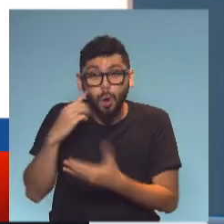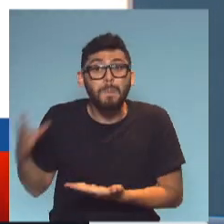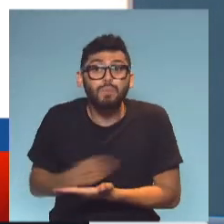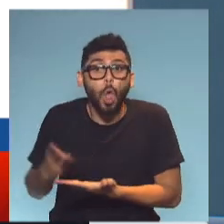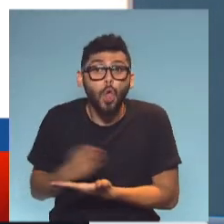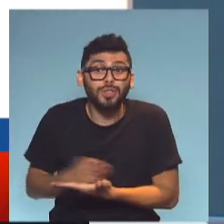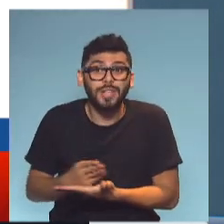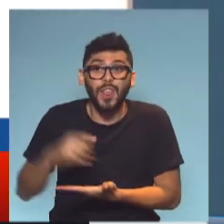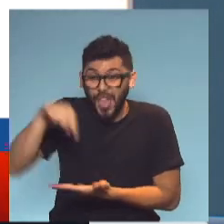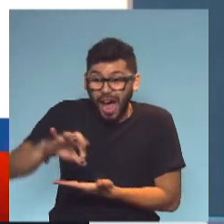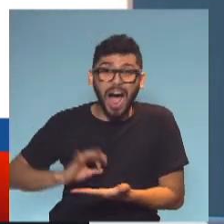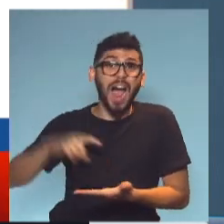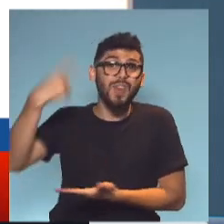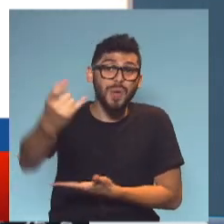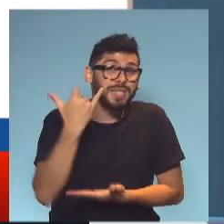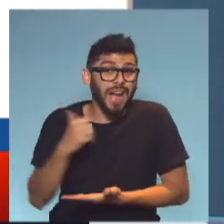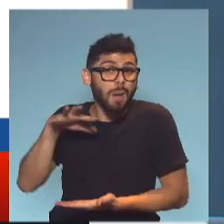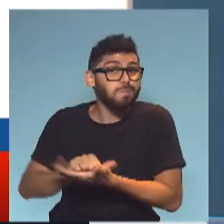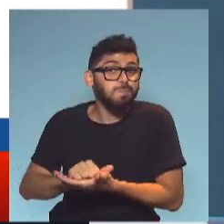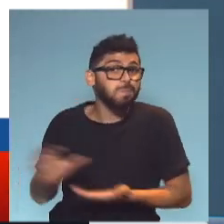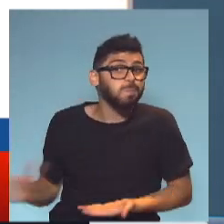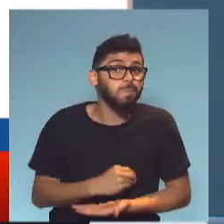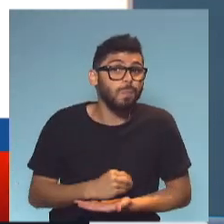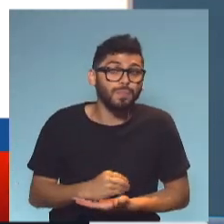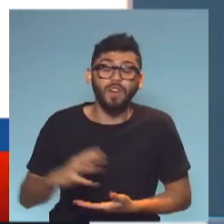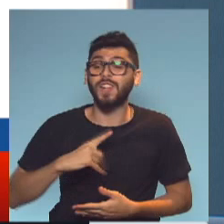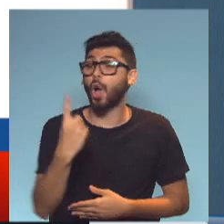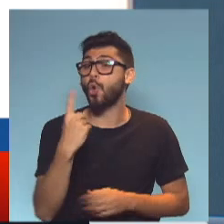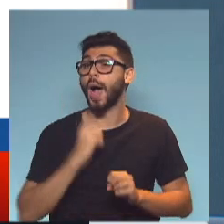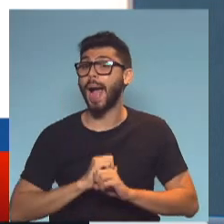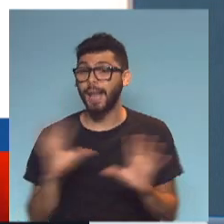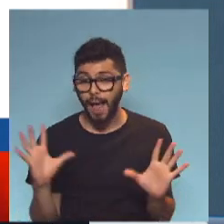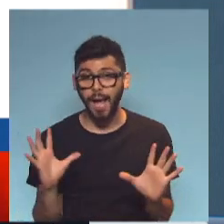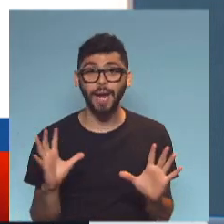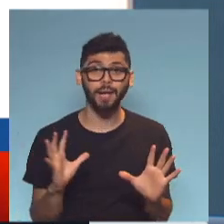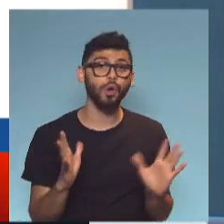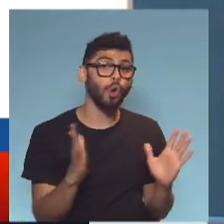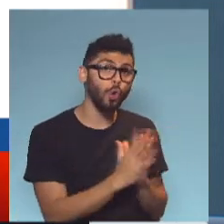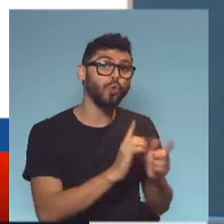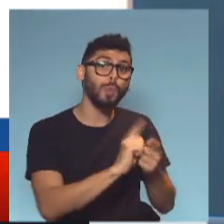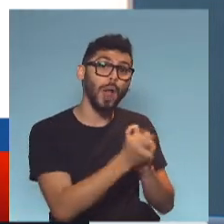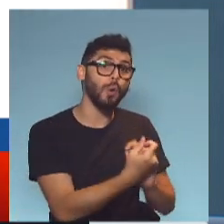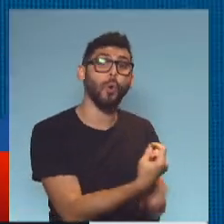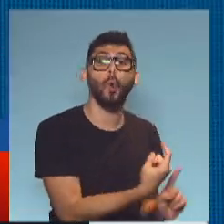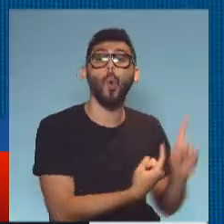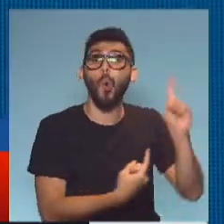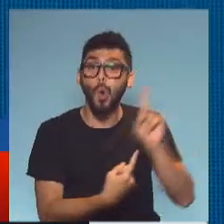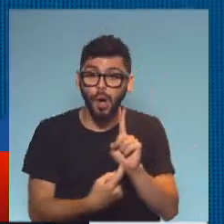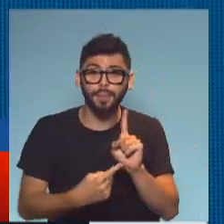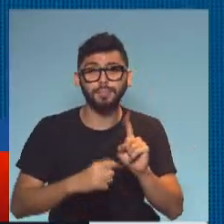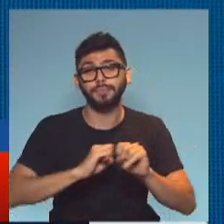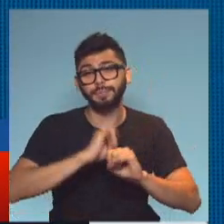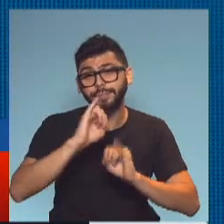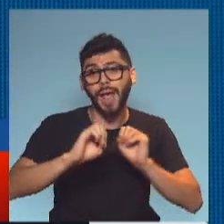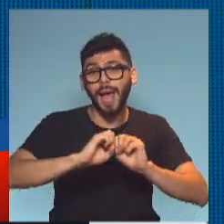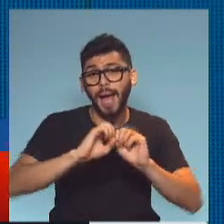de acá hasta el año próximo. Pero bueno, faltaba una voz que lo aclare. Encontramos una voz dentro de Juntos por el Cambio que lo aclare. Quien viene a desbaratar el argumento